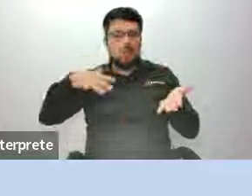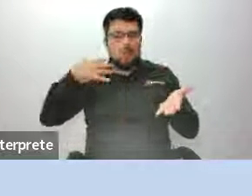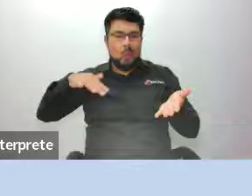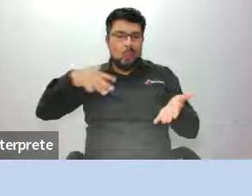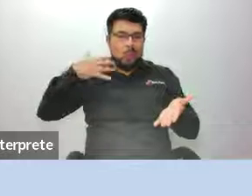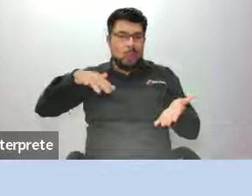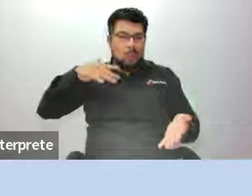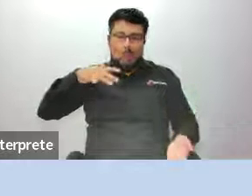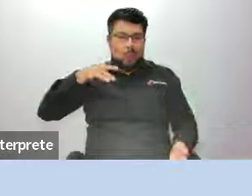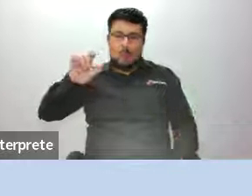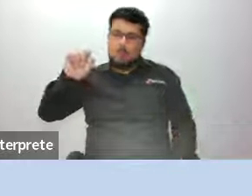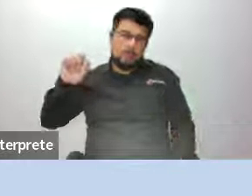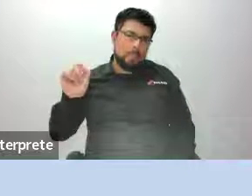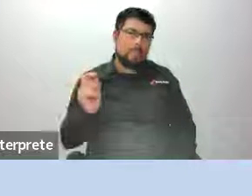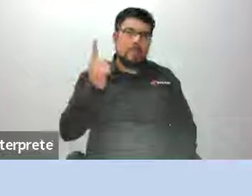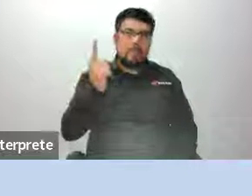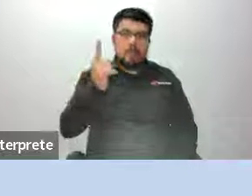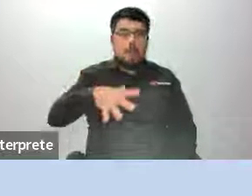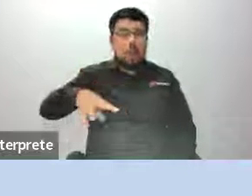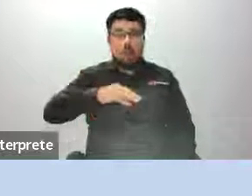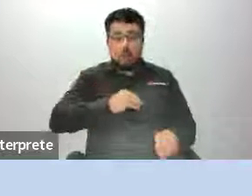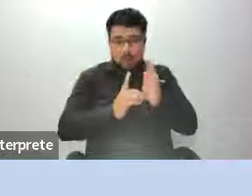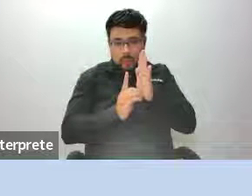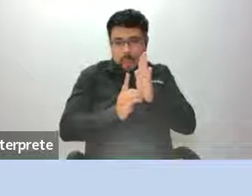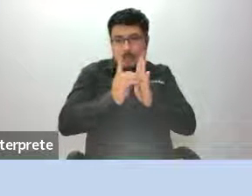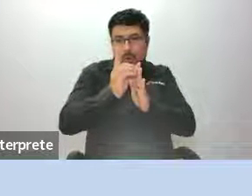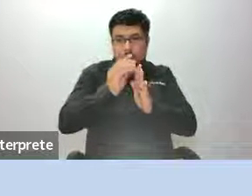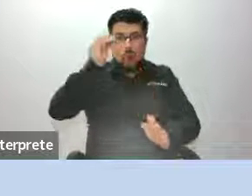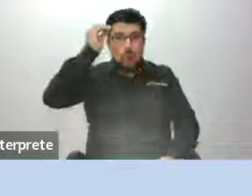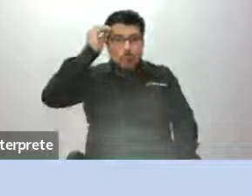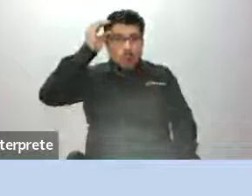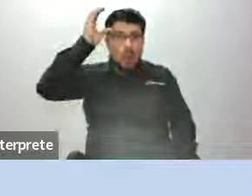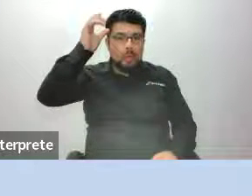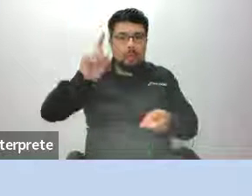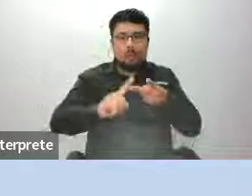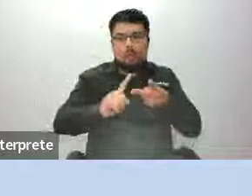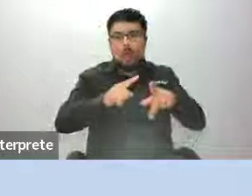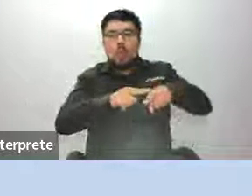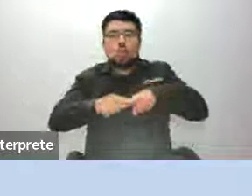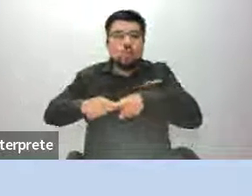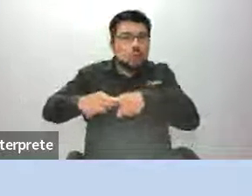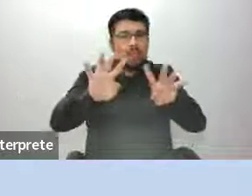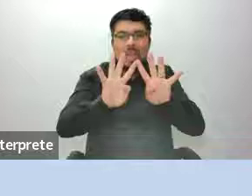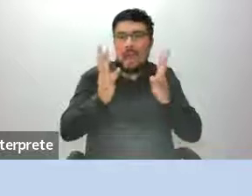nuestro desarrollo cognitivo, social, emocional.